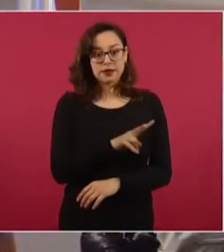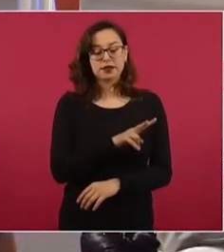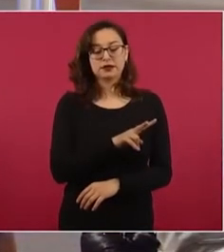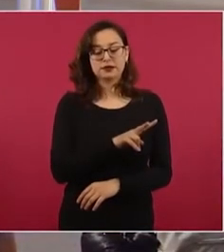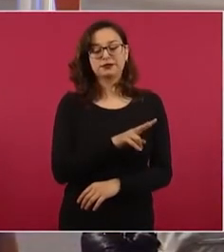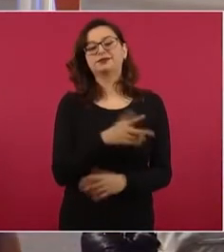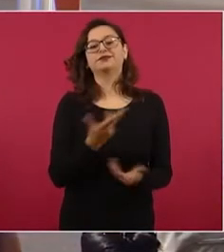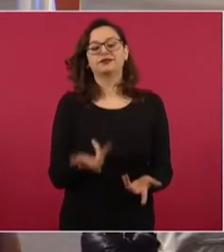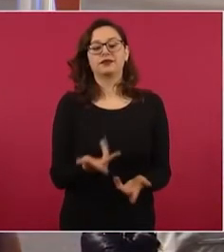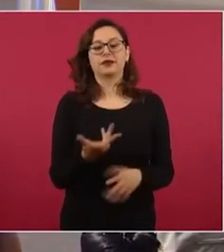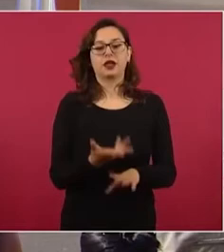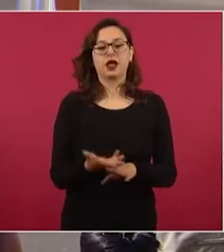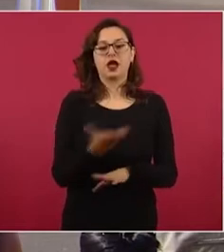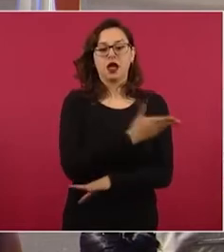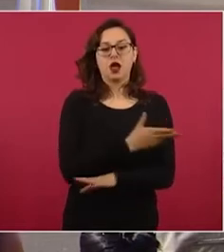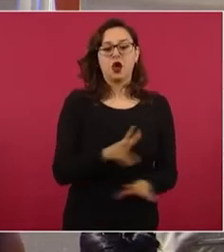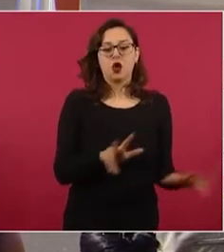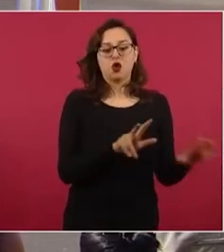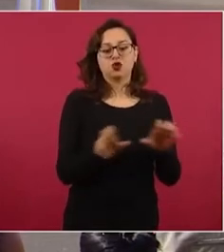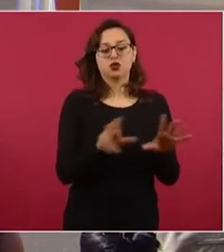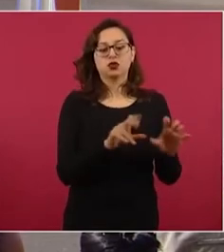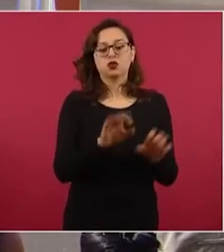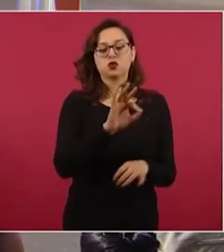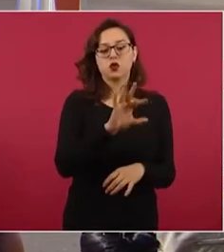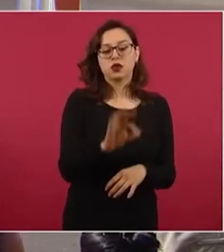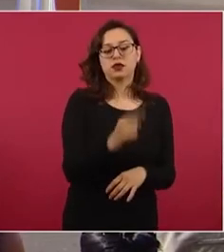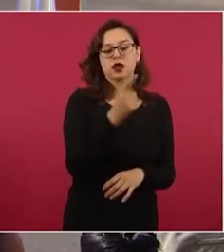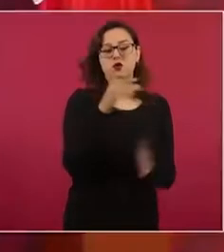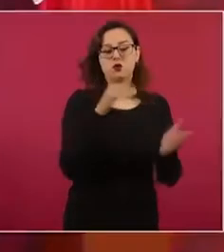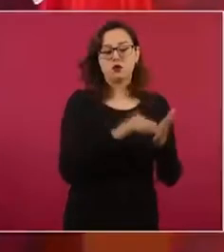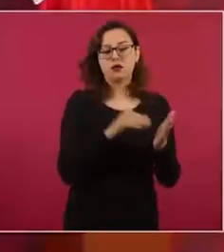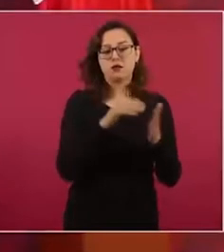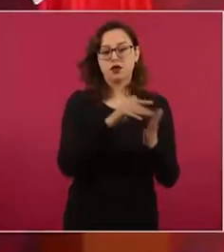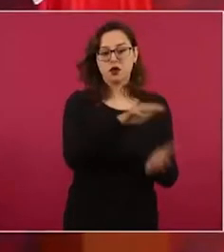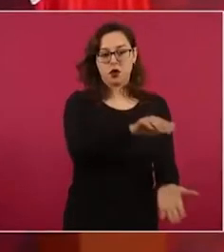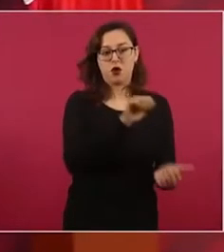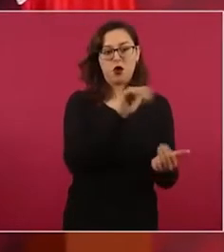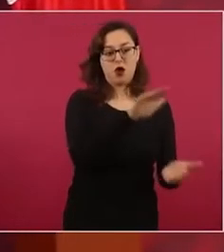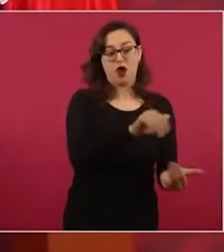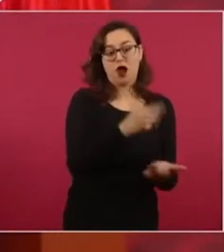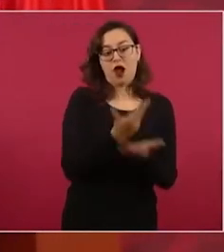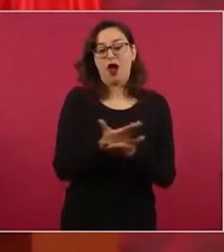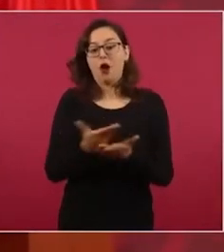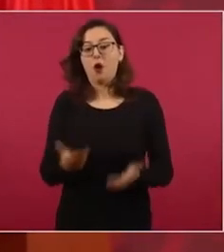de 841 mil millones a